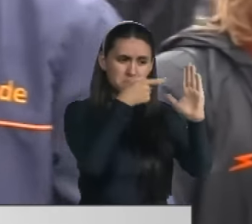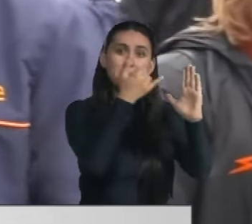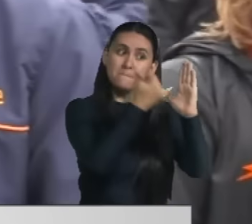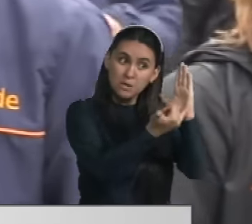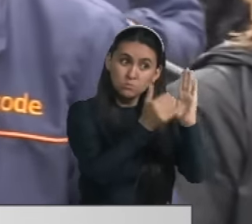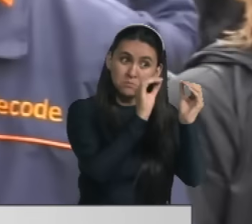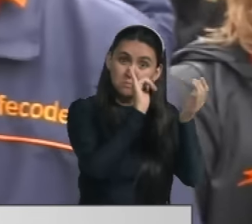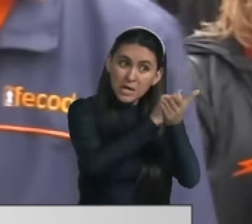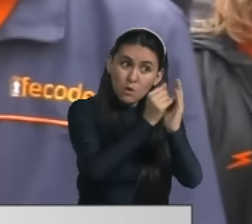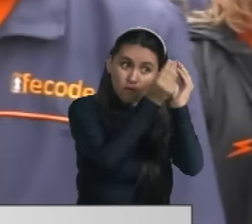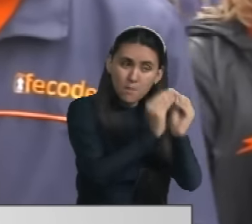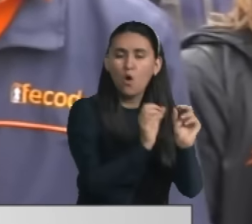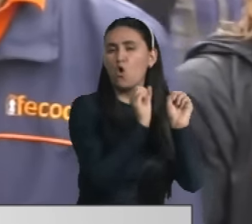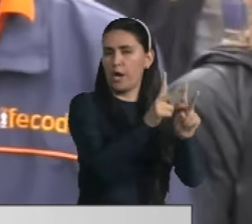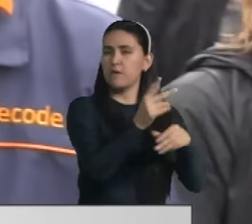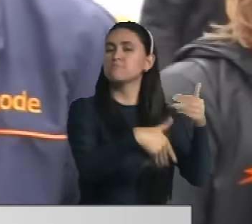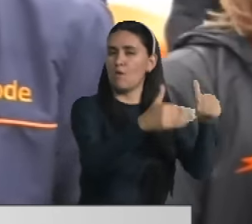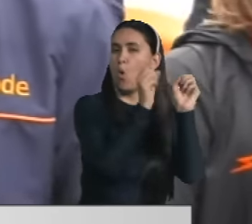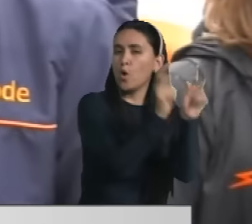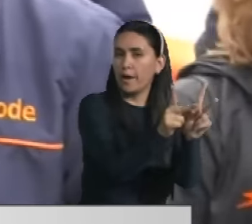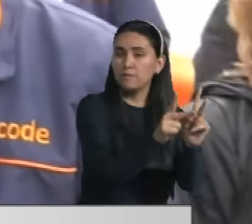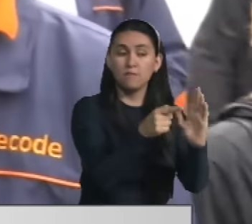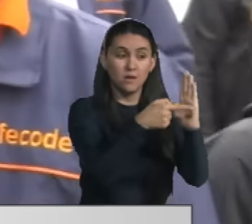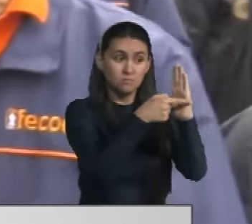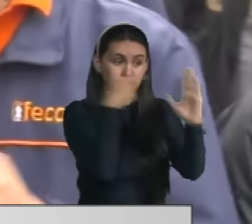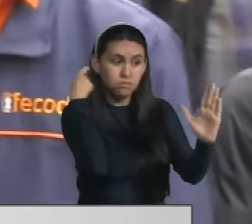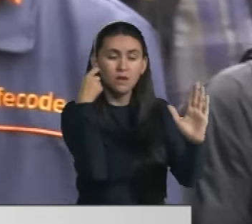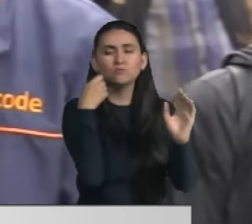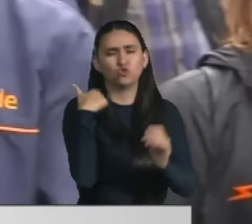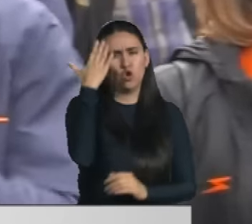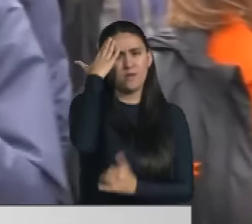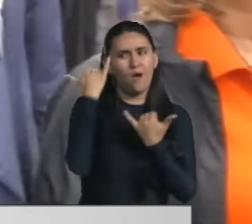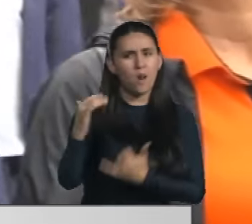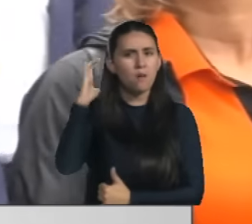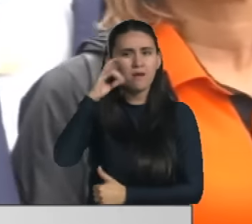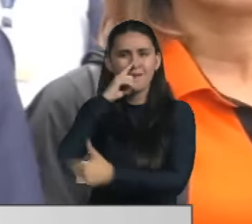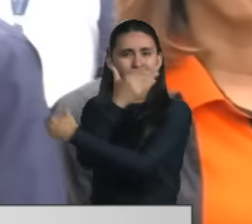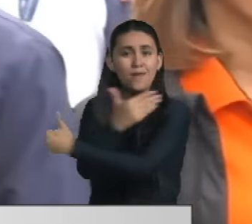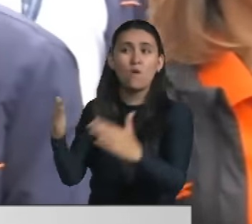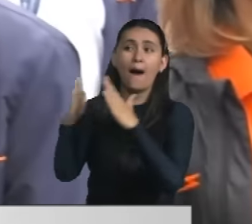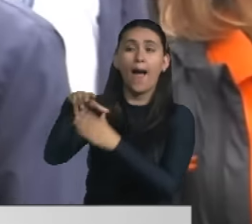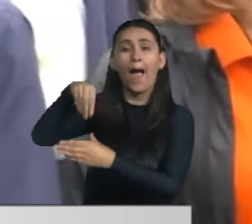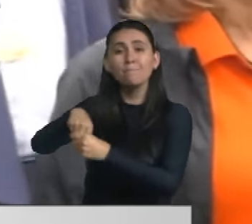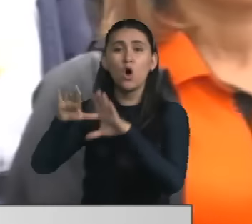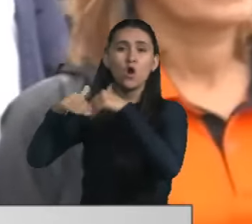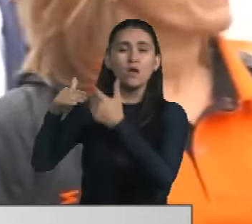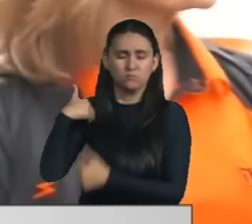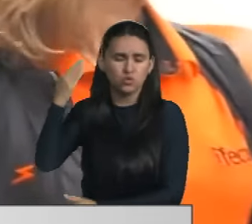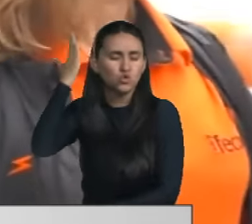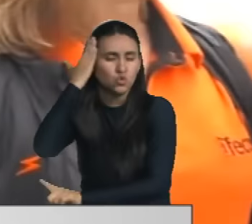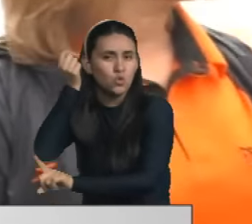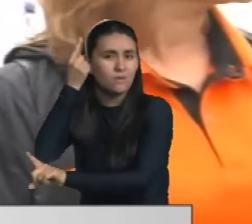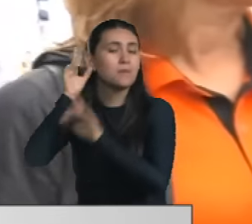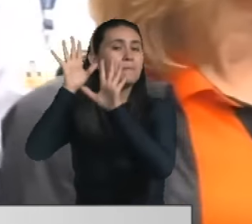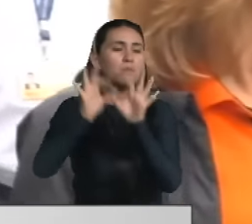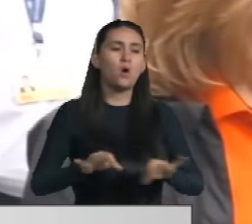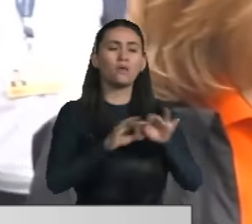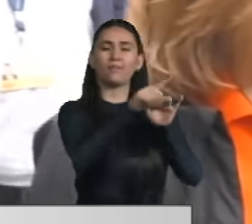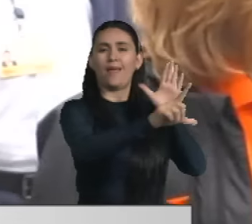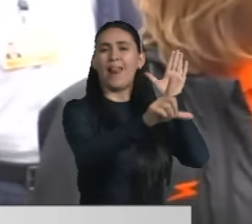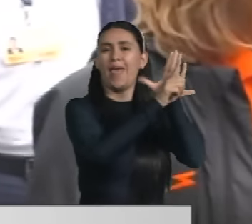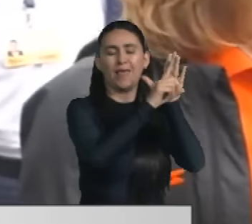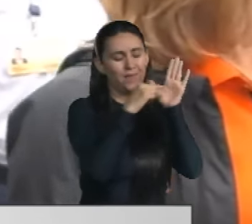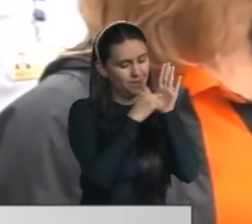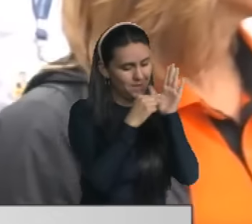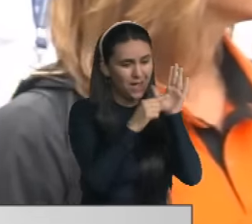ah, sí, los estudiantes están perdiendo este día, pero si aprueban esa reforma, esa ley estatutaria,